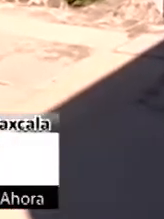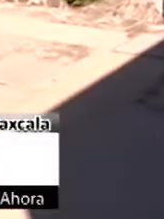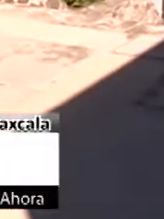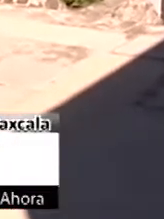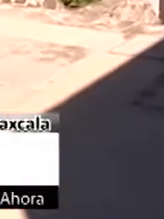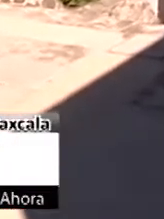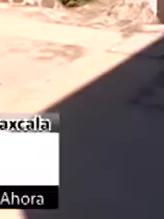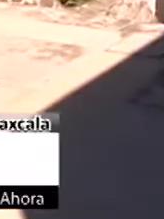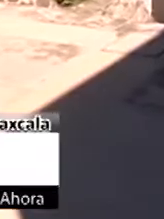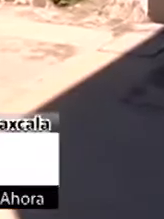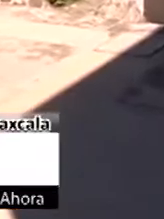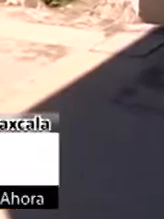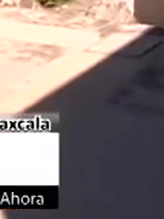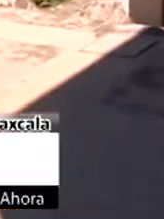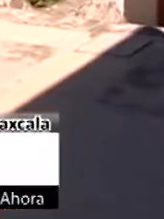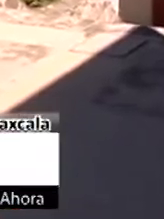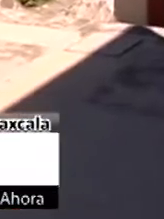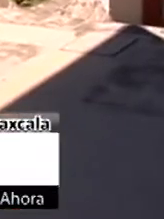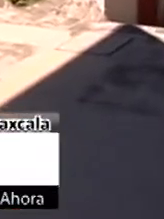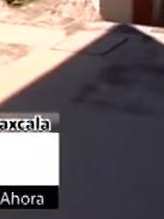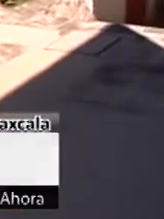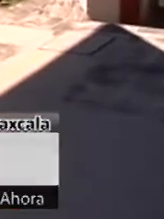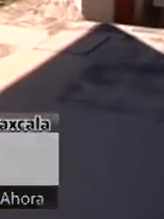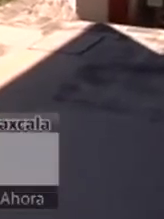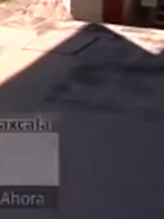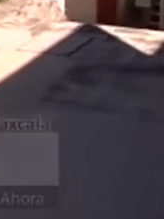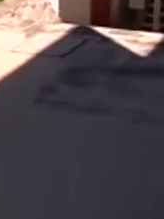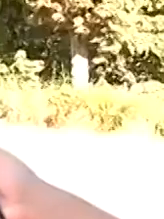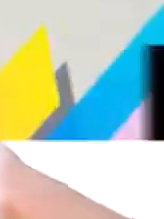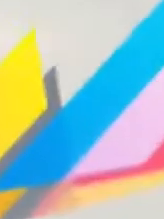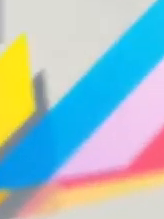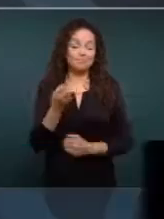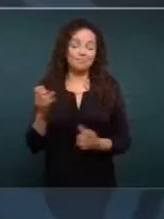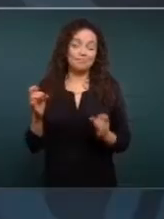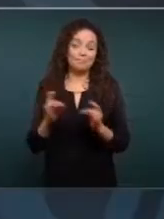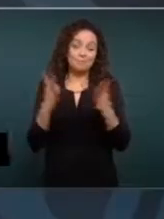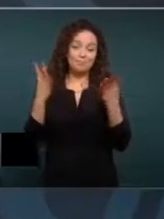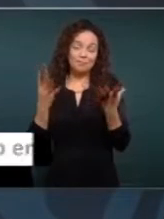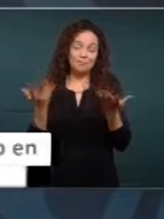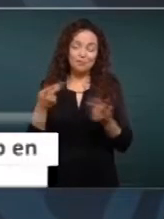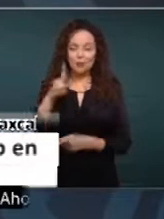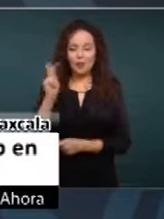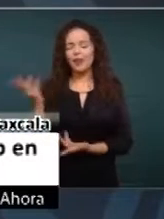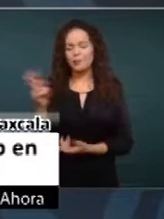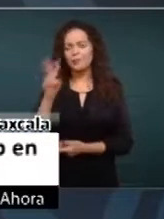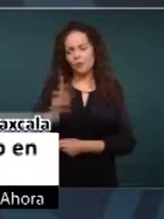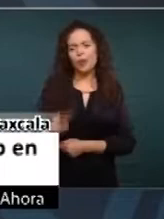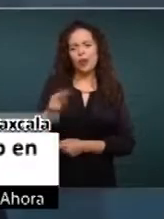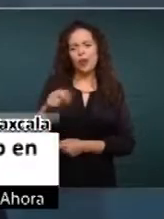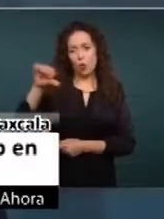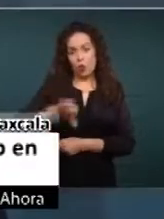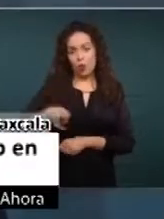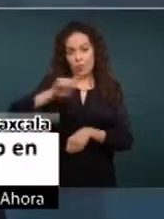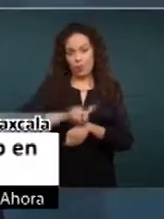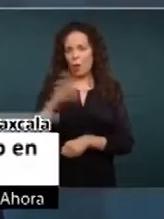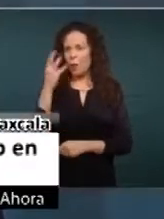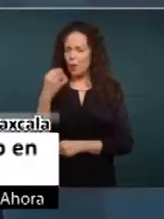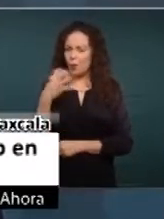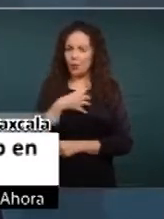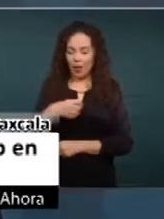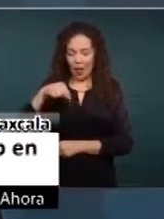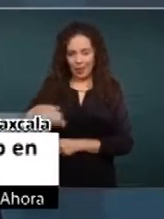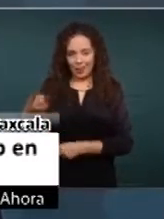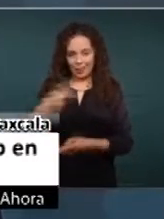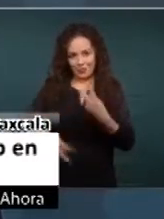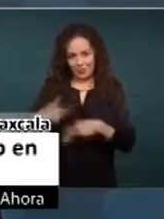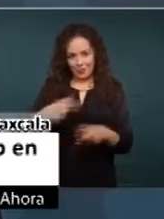hasta la tercera fase tras derrotar a Jalisco, Morelos y Querétaro. El presidente de la República, Andrés Manuel López Obrador, confirmó que viajará a los Estados